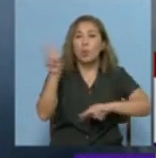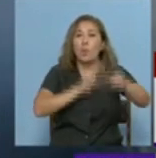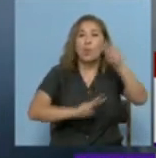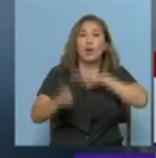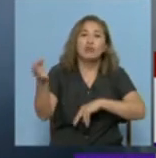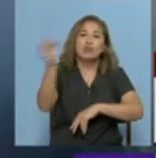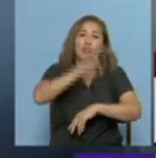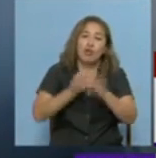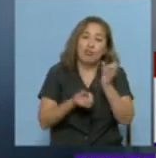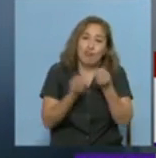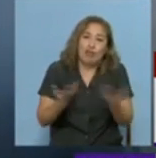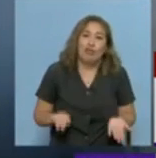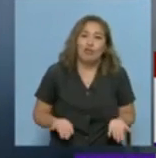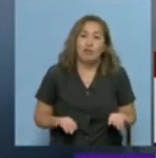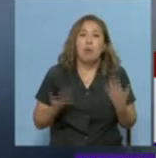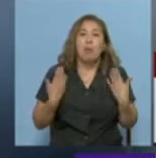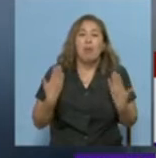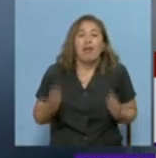de los argentinos